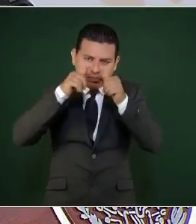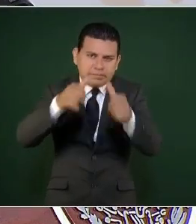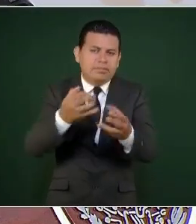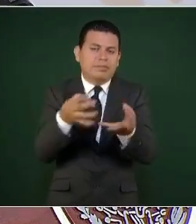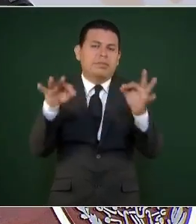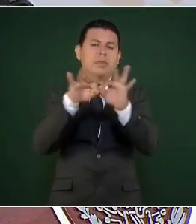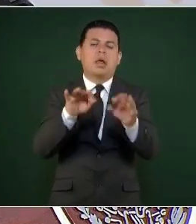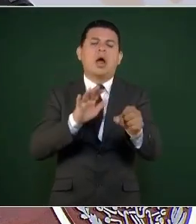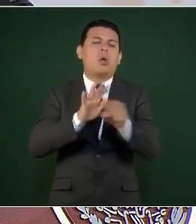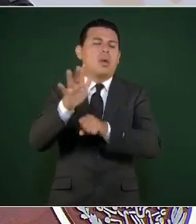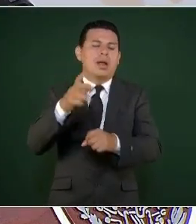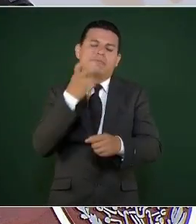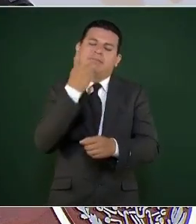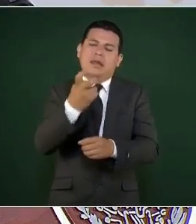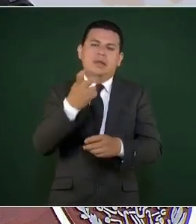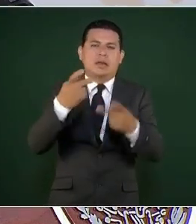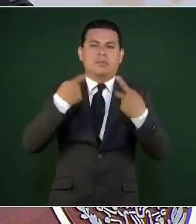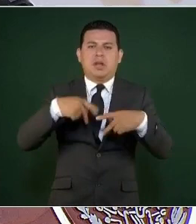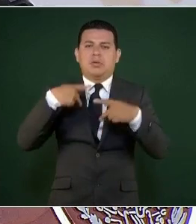atención y la